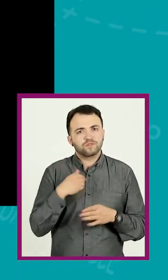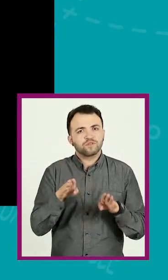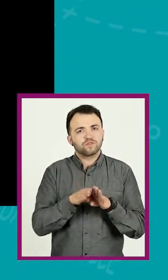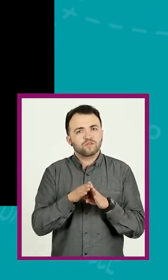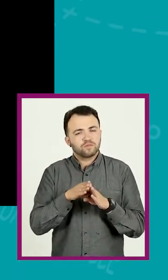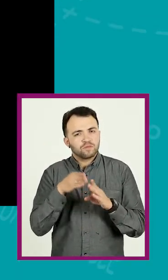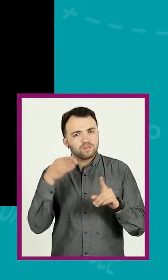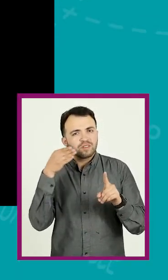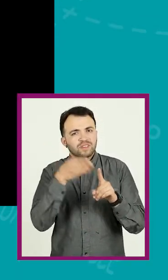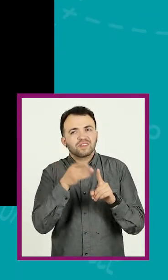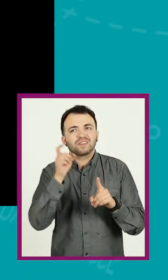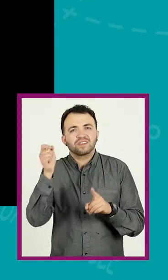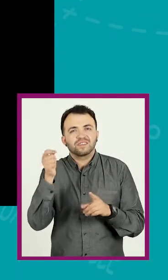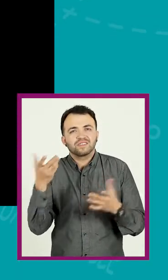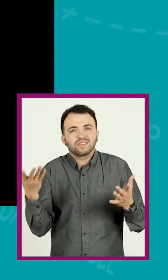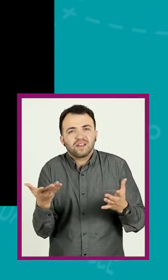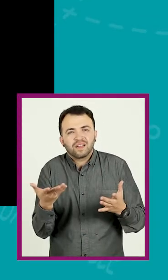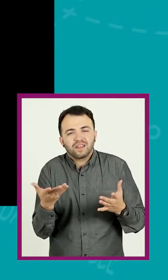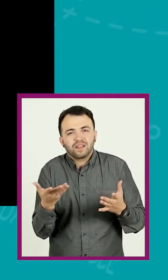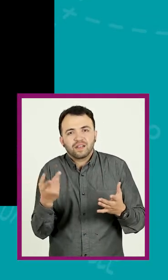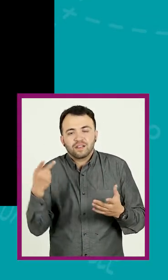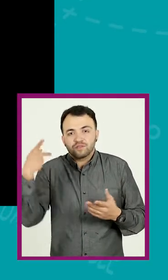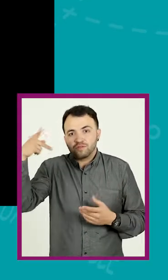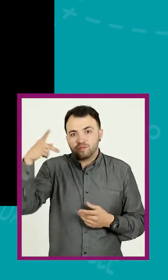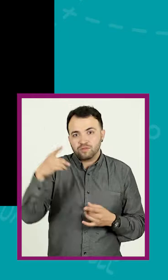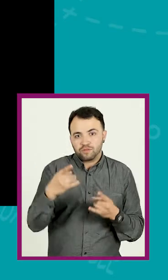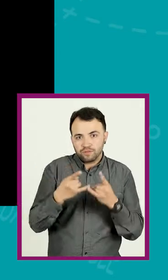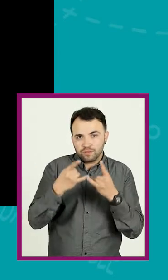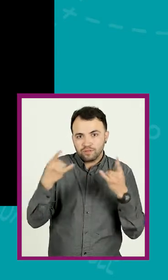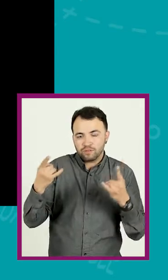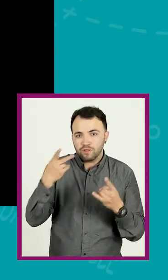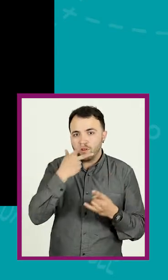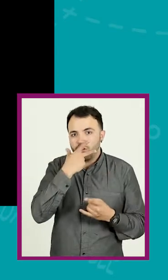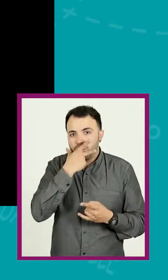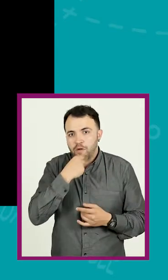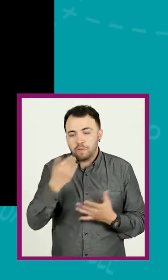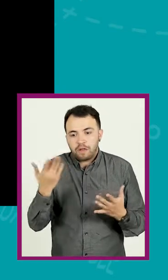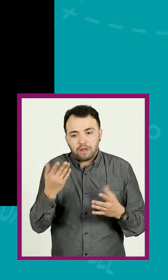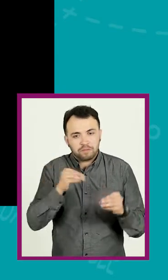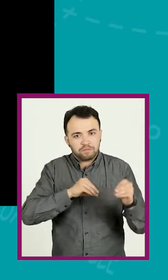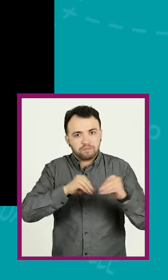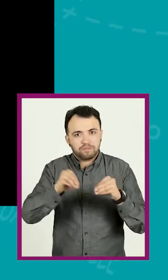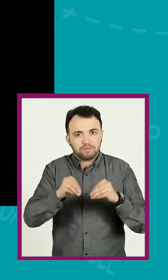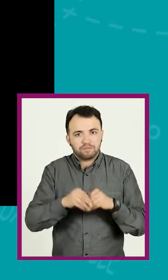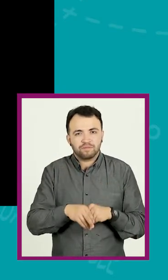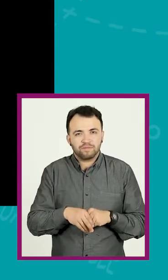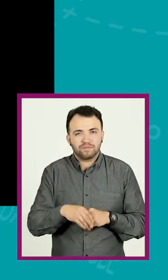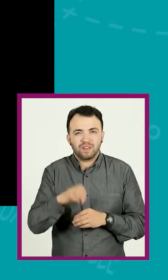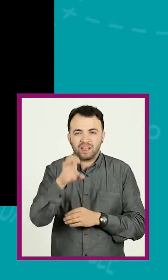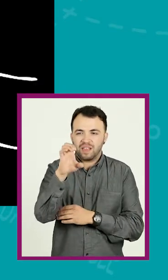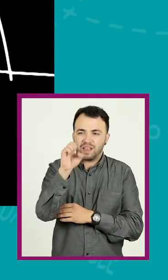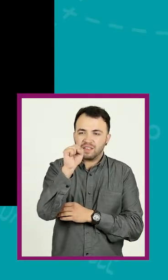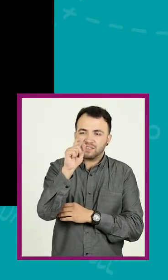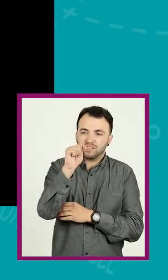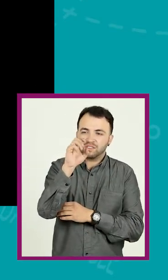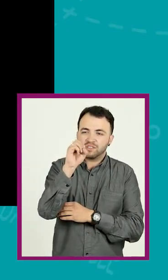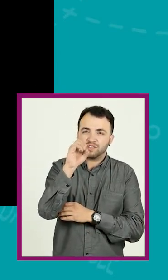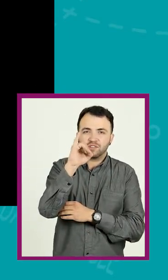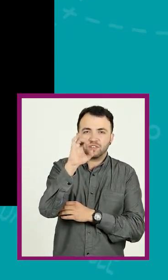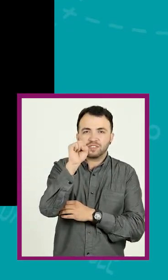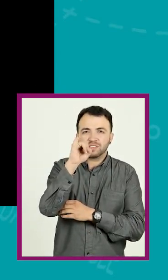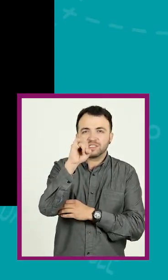universales. Dicha perspectiva fue elaborada extensivamente por los estoicos.